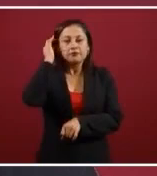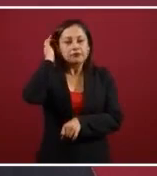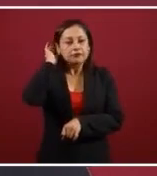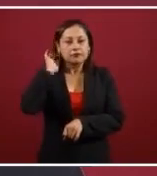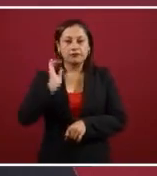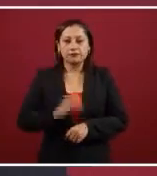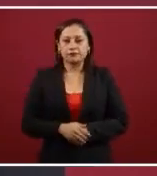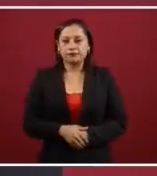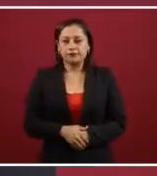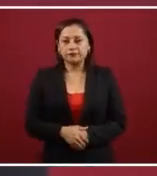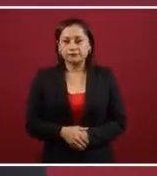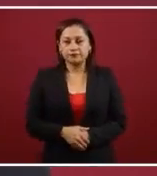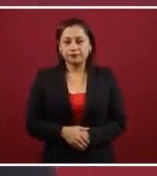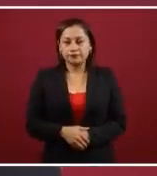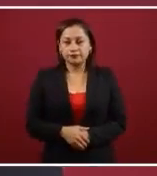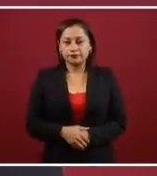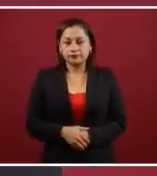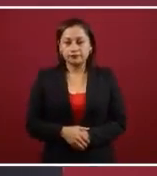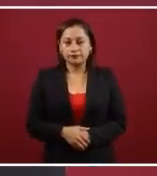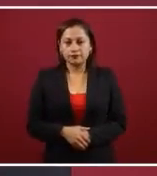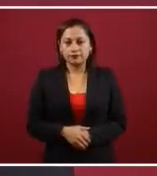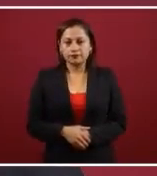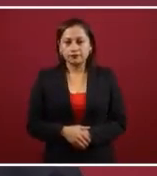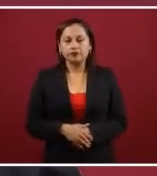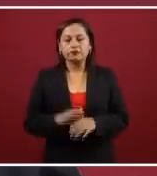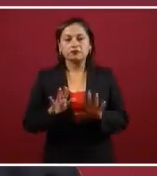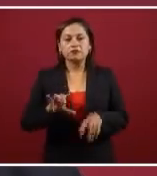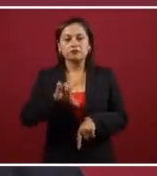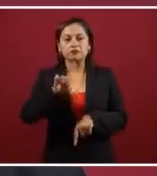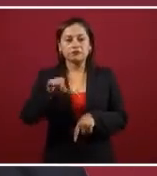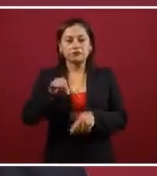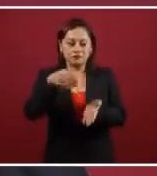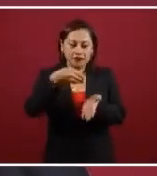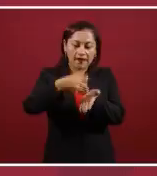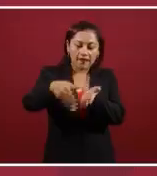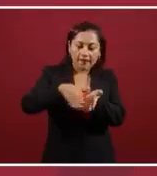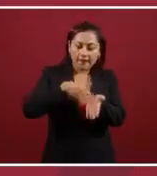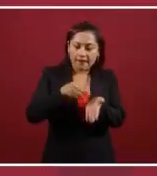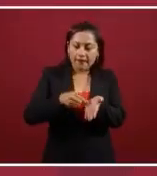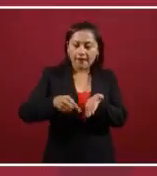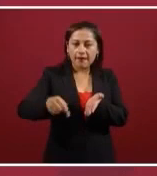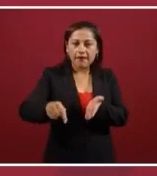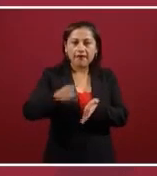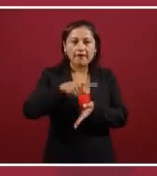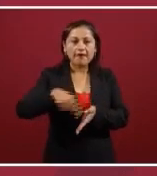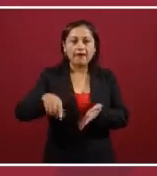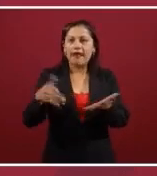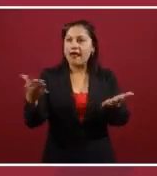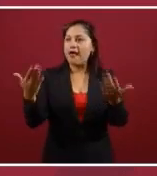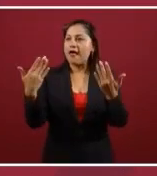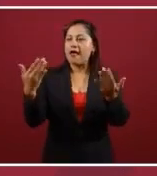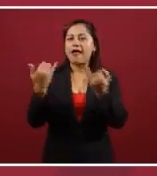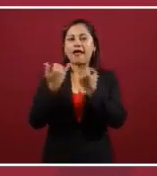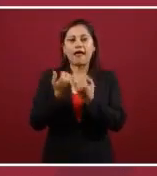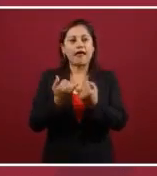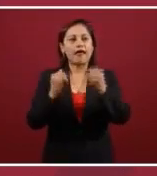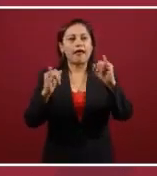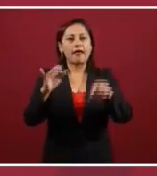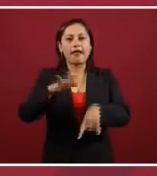y ponen la raya y lo inauguran, vienen los